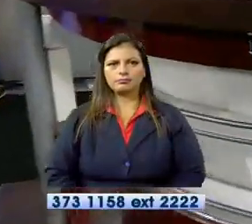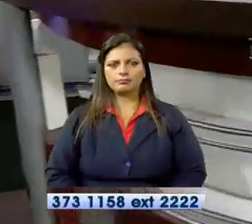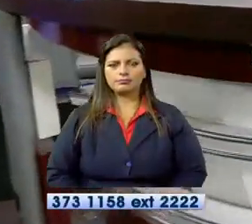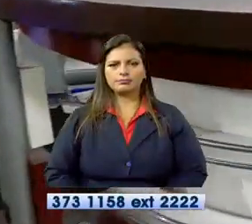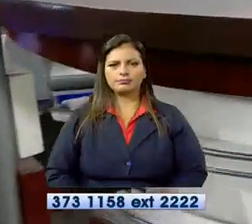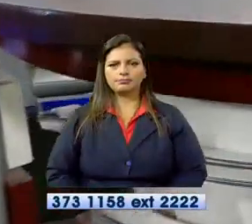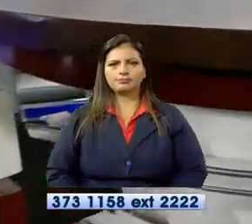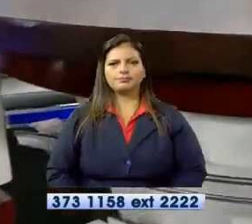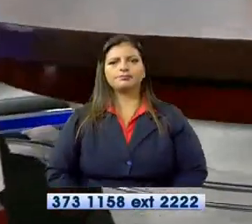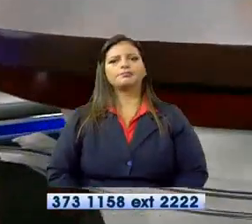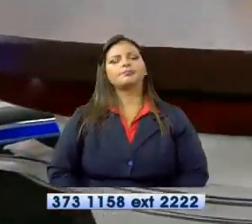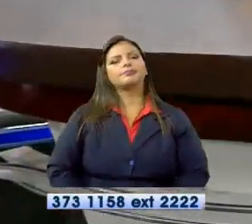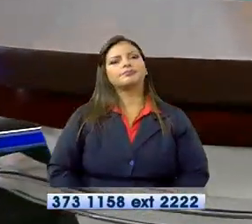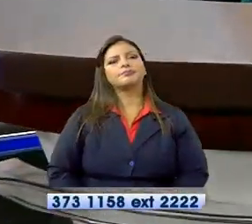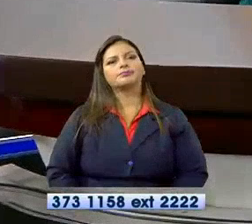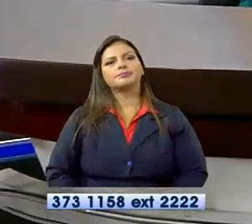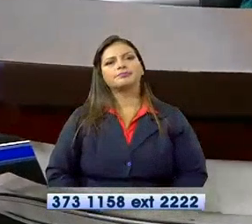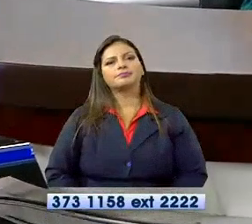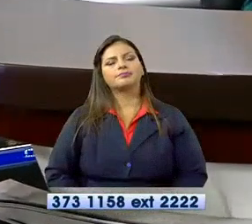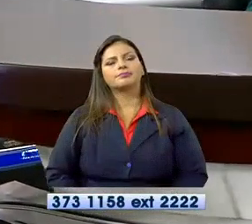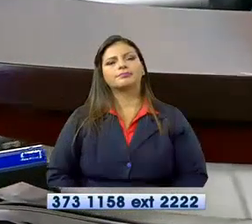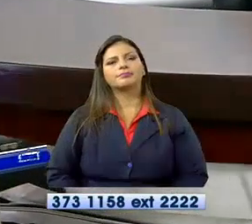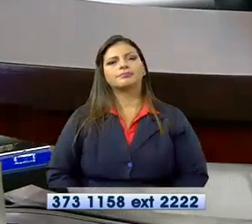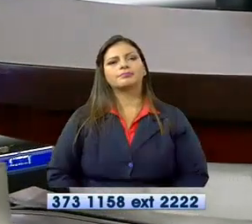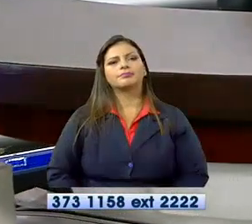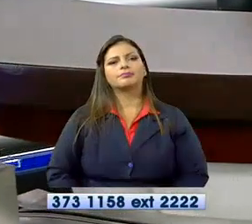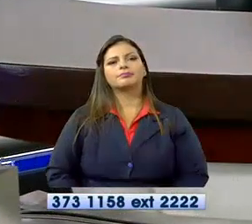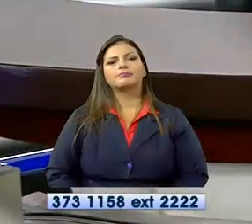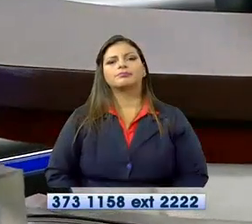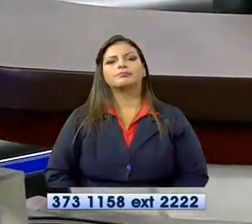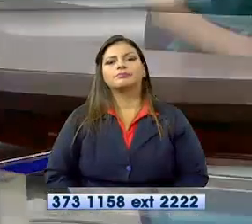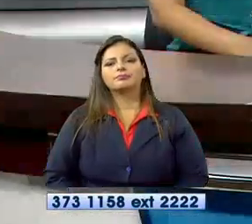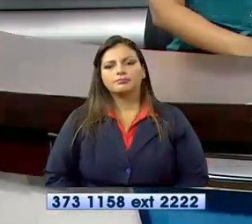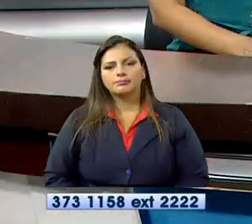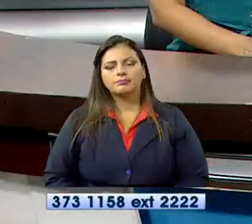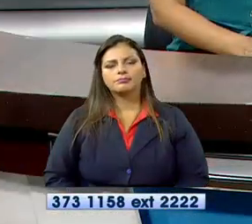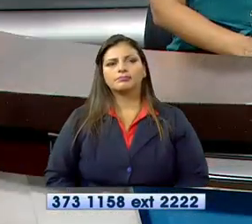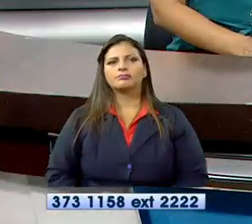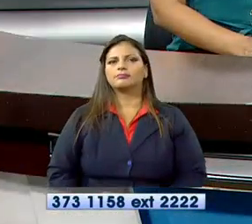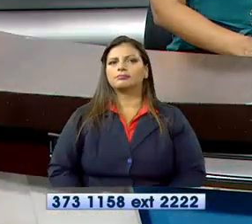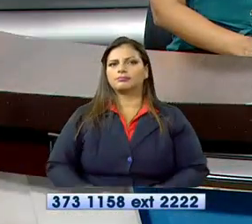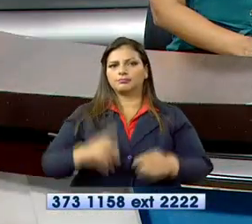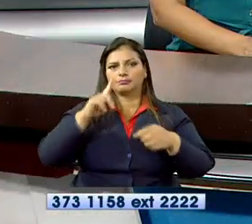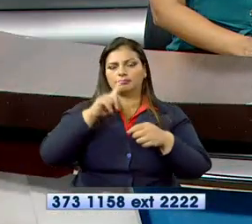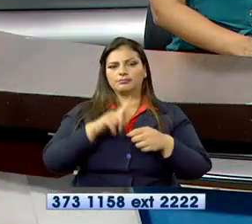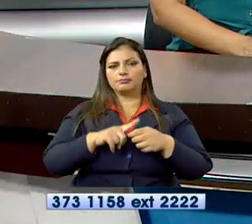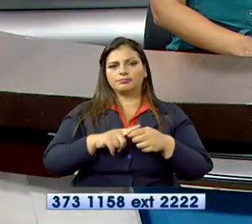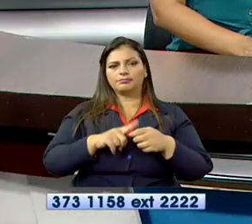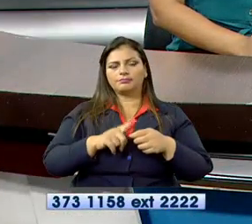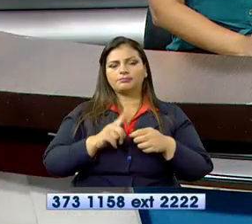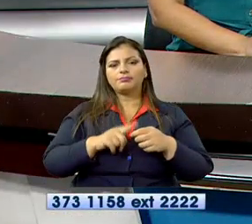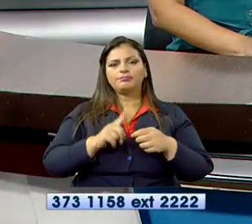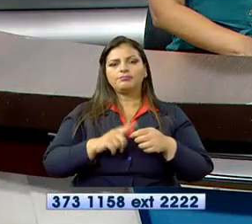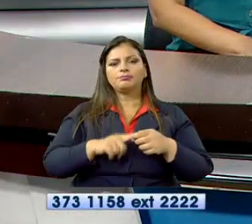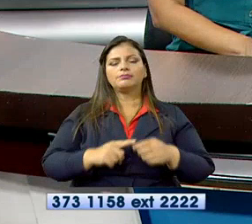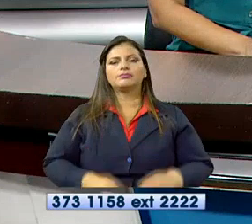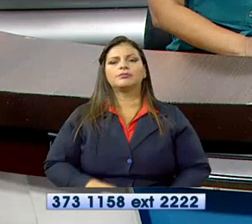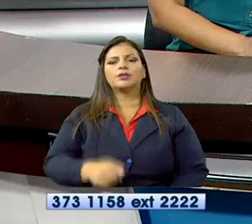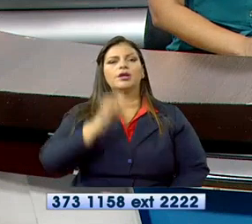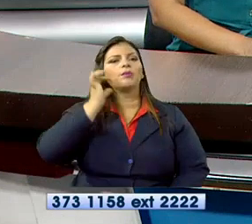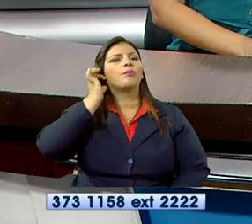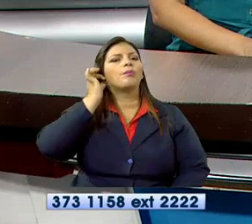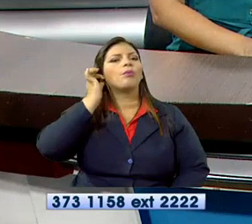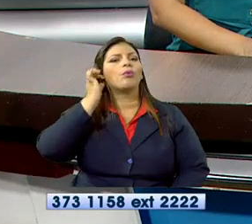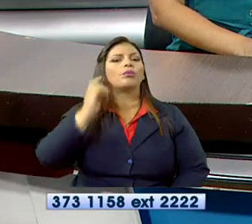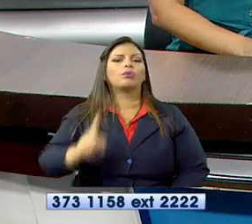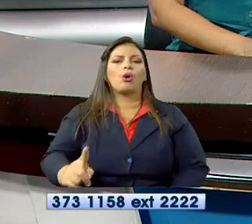Se realizó el reconocimiento del lugar de los hechos en el caso de femicidio en el que una mujer fue asesinada con 12 puñaladas, presuntamente